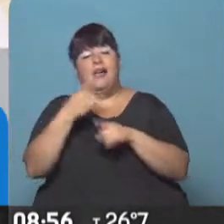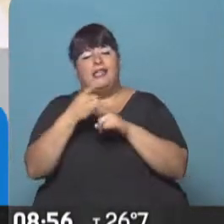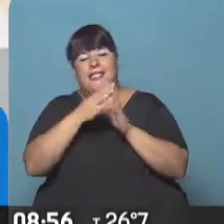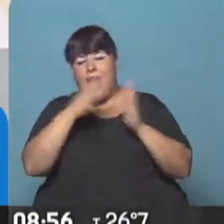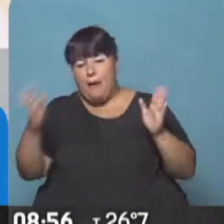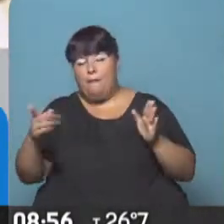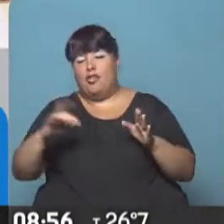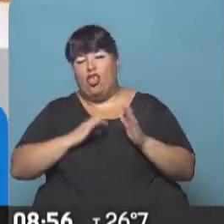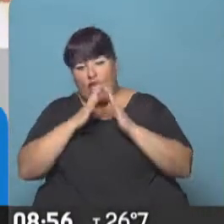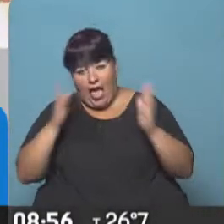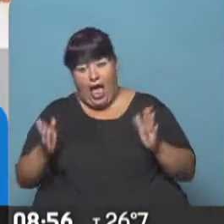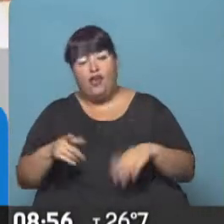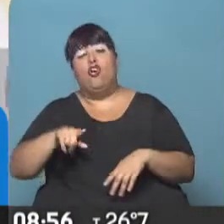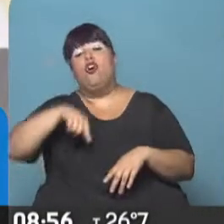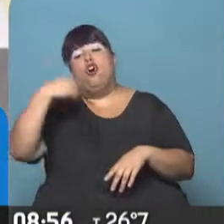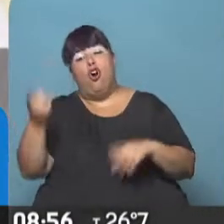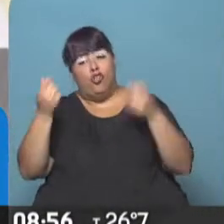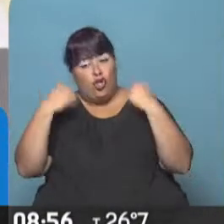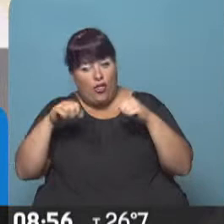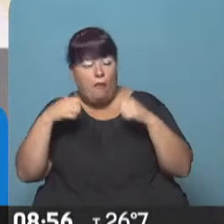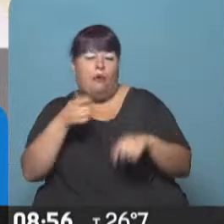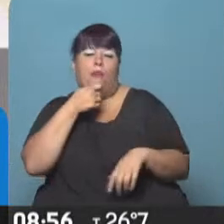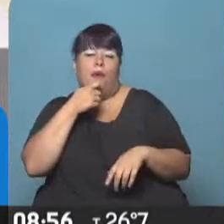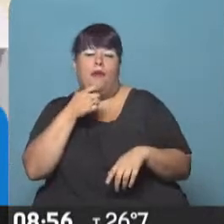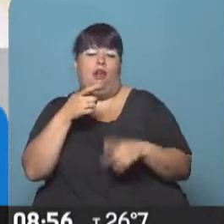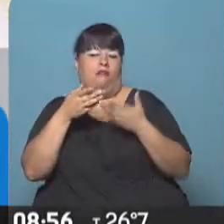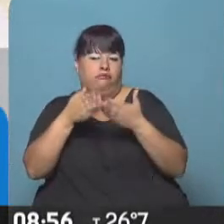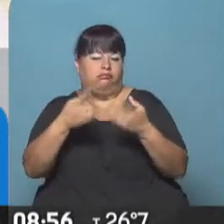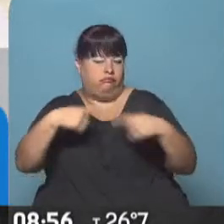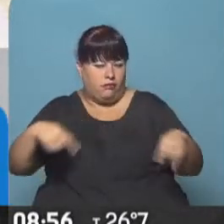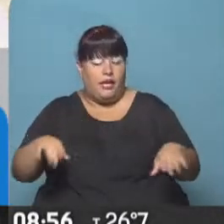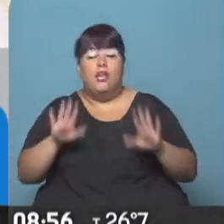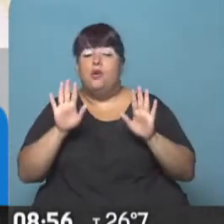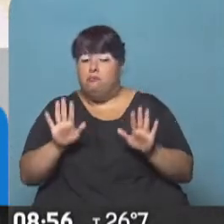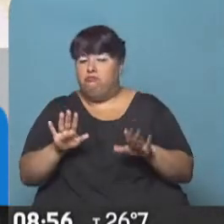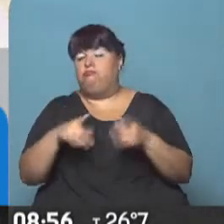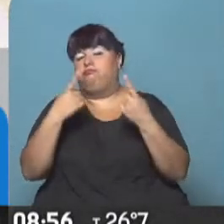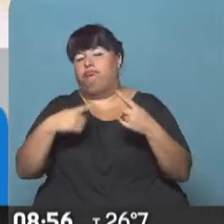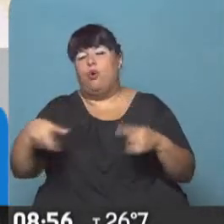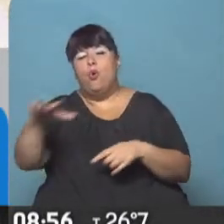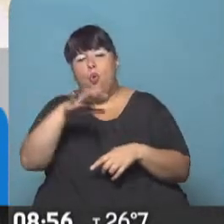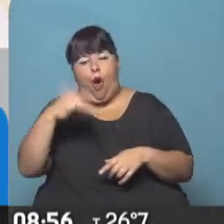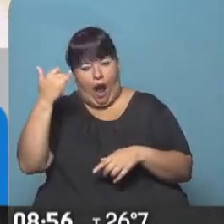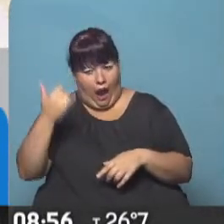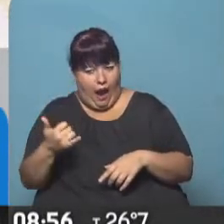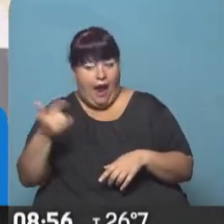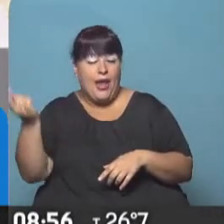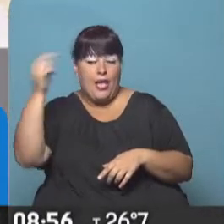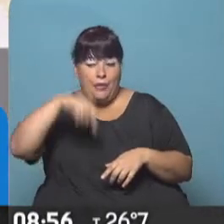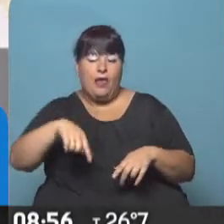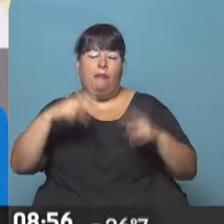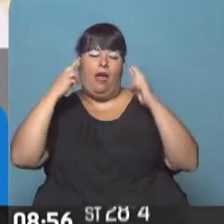también todo el año y también otros deportes como el káiser fútbol win ser bueno muchísimos lugares para poder venir a